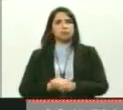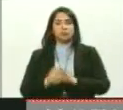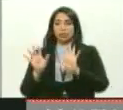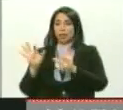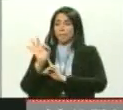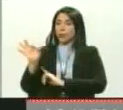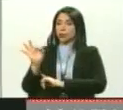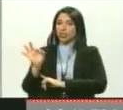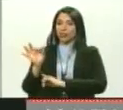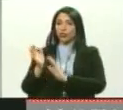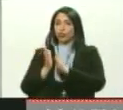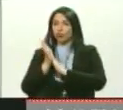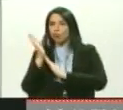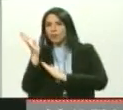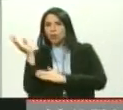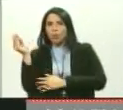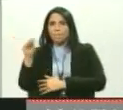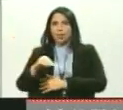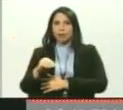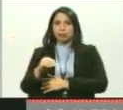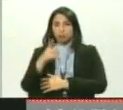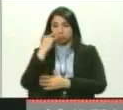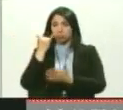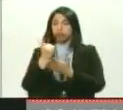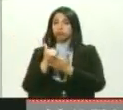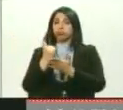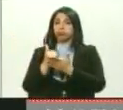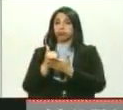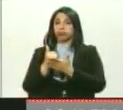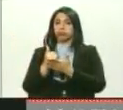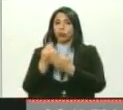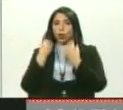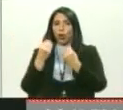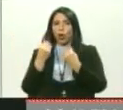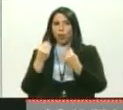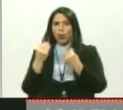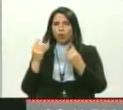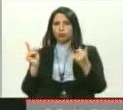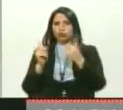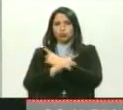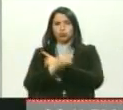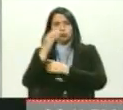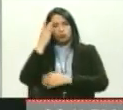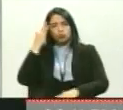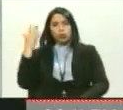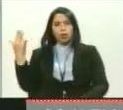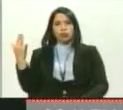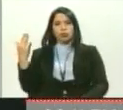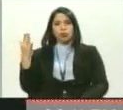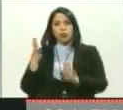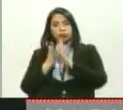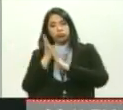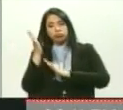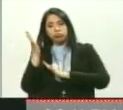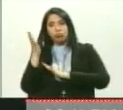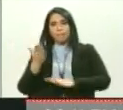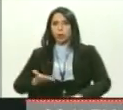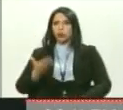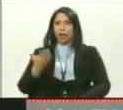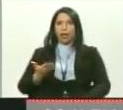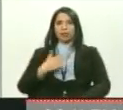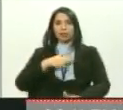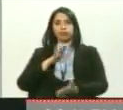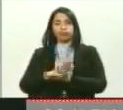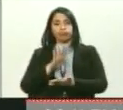estoy durmiendo más. Para que tú veas los hábitos de sueño muy importantes para toda la serenidad, la